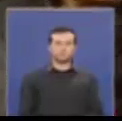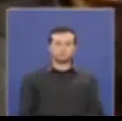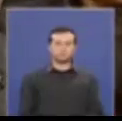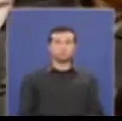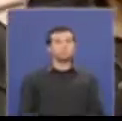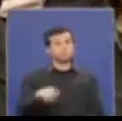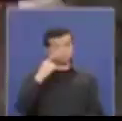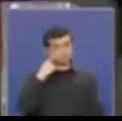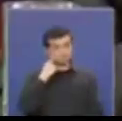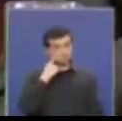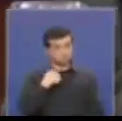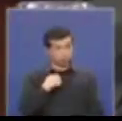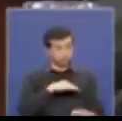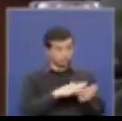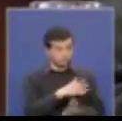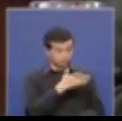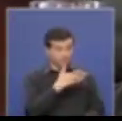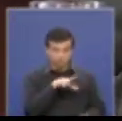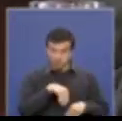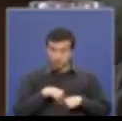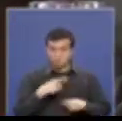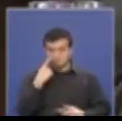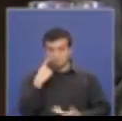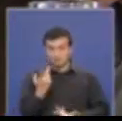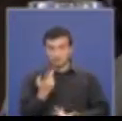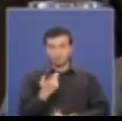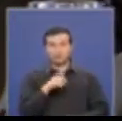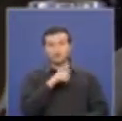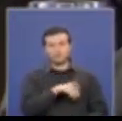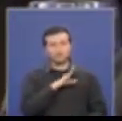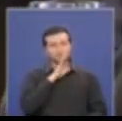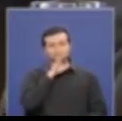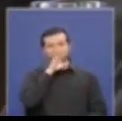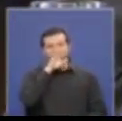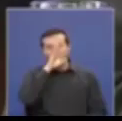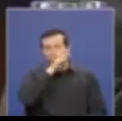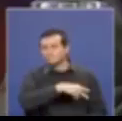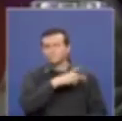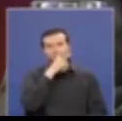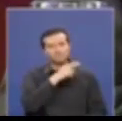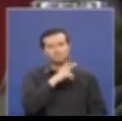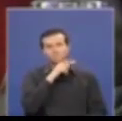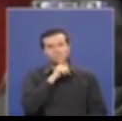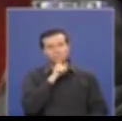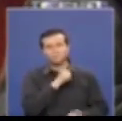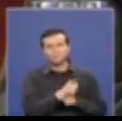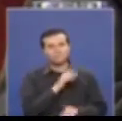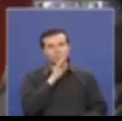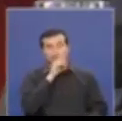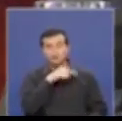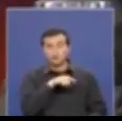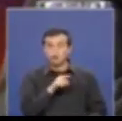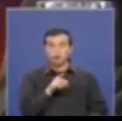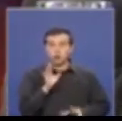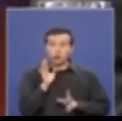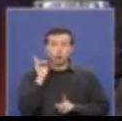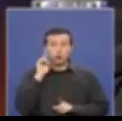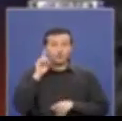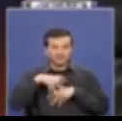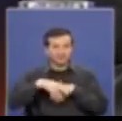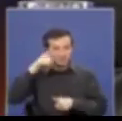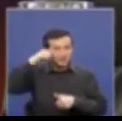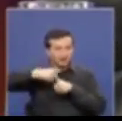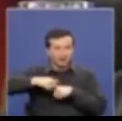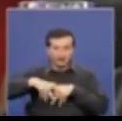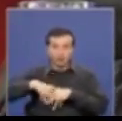Ecuador nuevo. Vamos a ver pues si responde a mi invitación. Pero este sí es el que manda al resto a hacer carne de cañón. Y ante el primer ruido en la